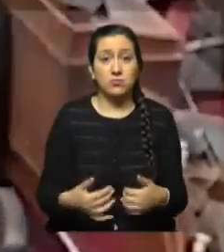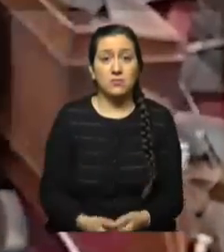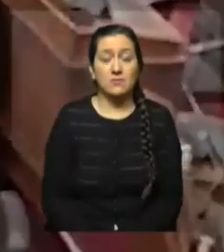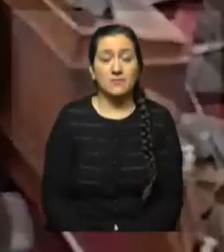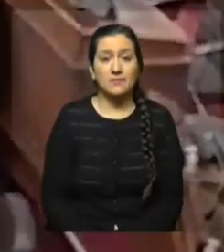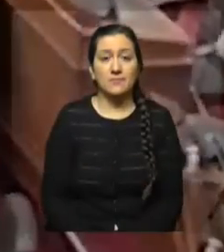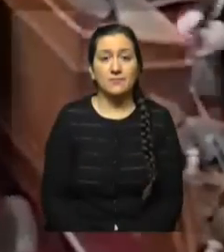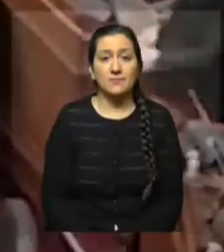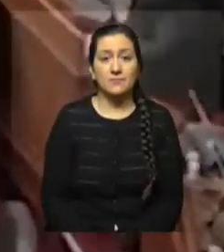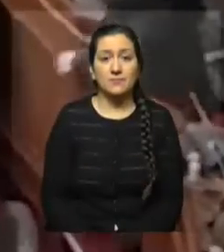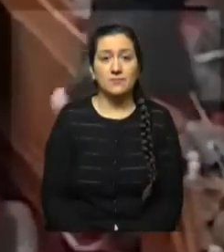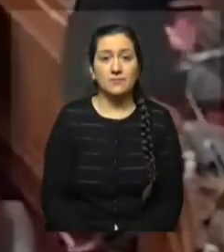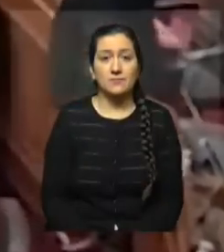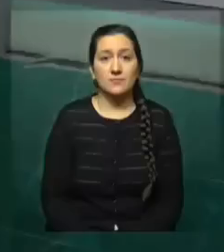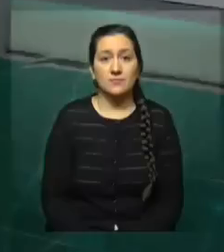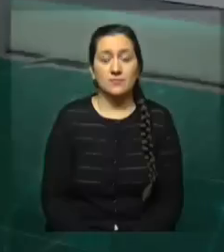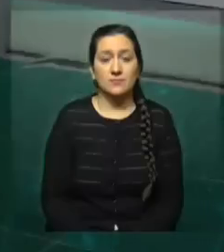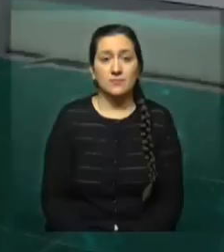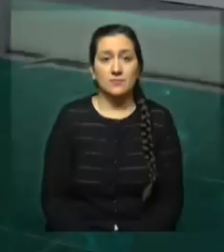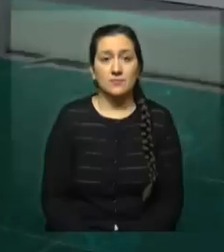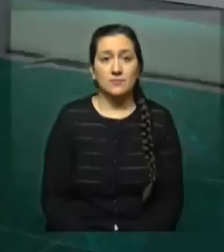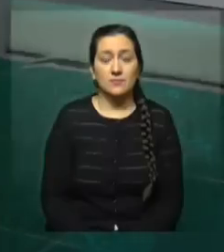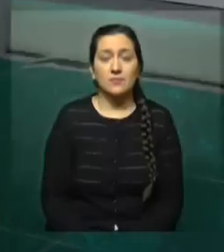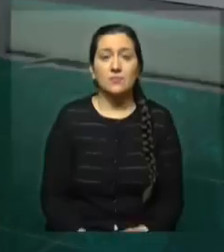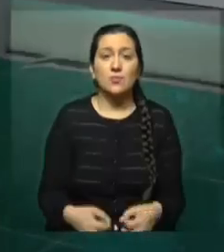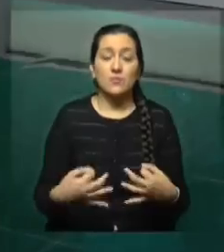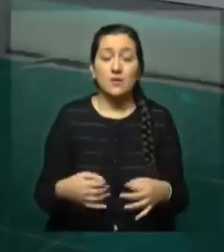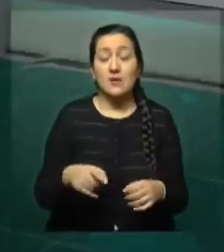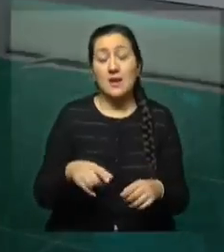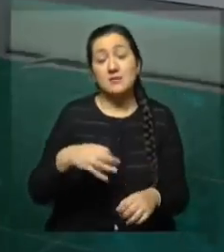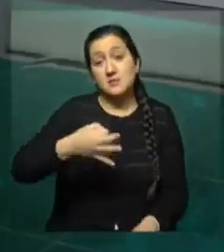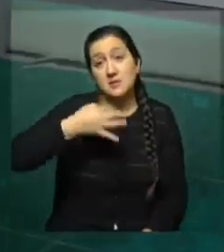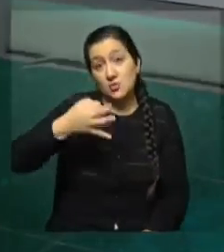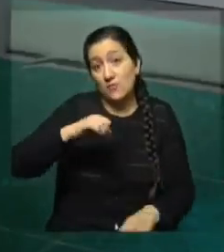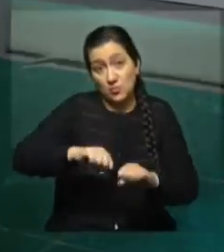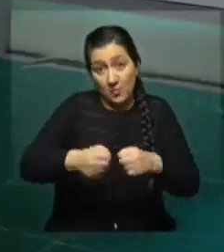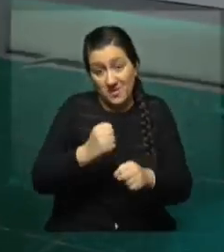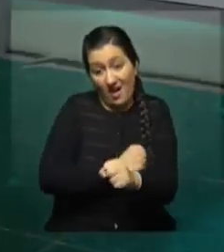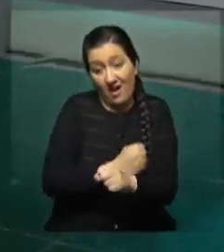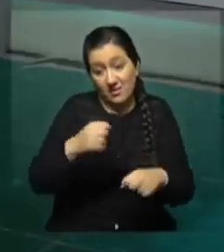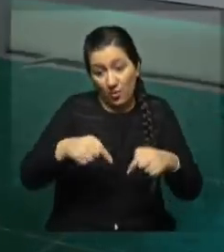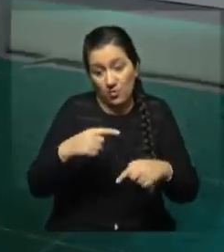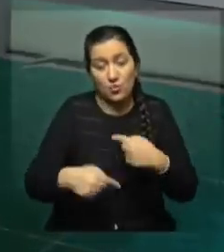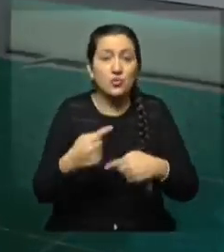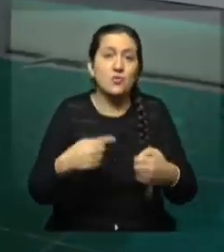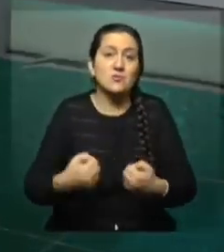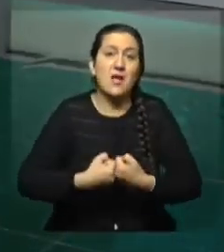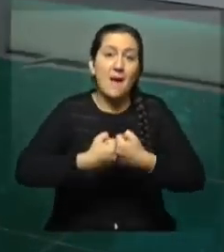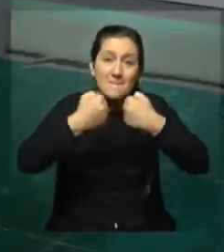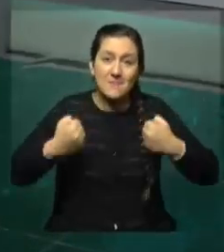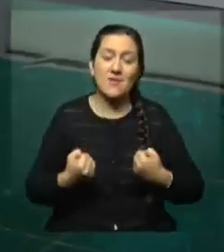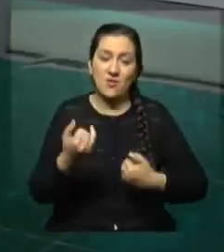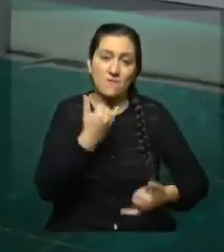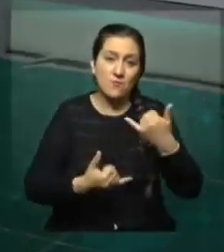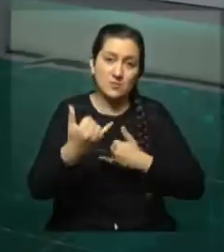de excepción muy bien la sesión fue suspendida hasta hoy vamos a seguir ampliando esta información en las ediciones